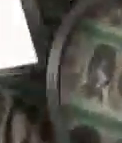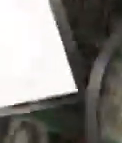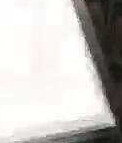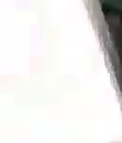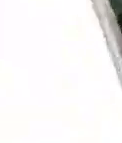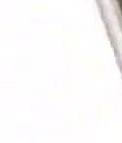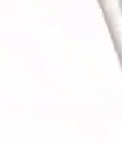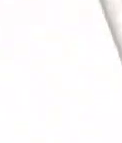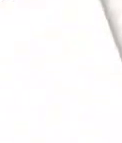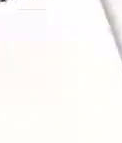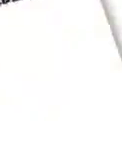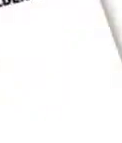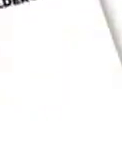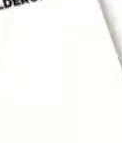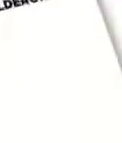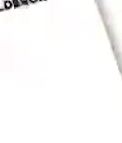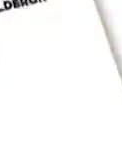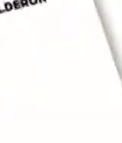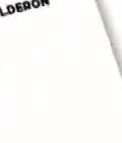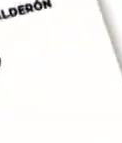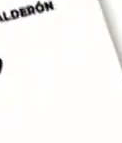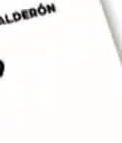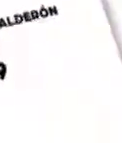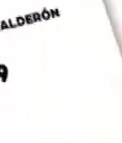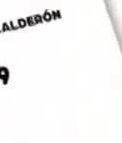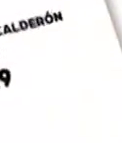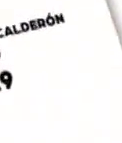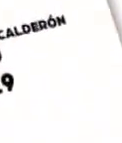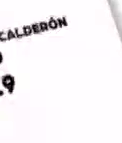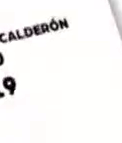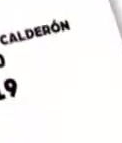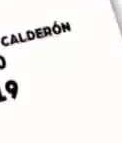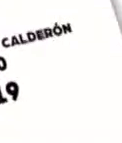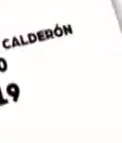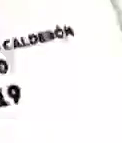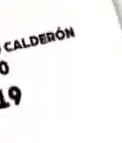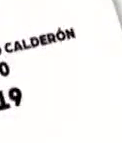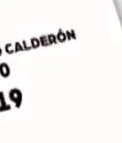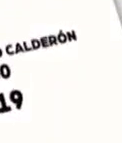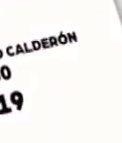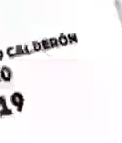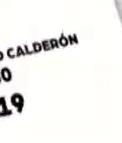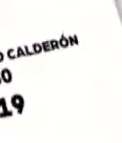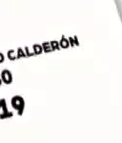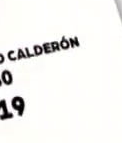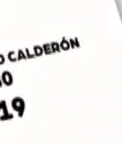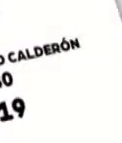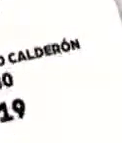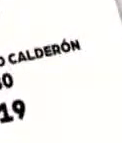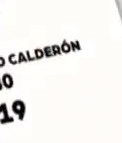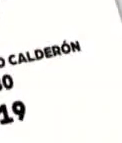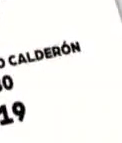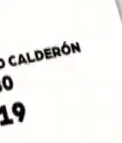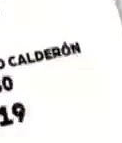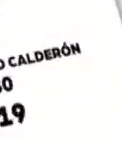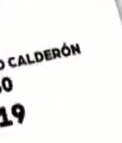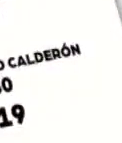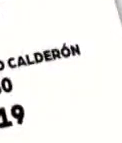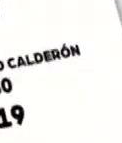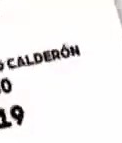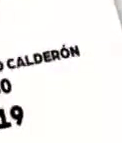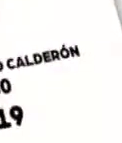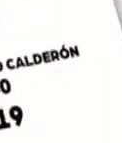Ayudemos a Gabrielito. Tiene 10 años y fue diagnosticado con leucemia. Se encuentra en la clínica de Solca y necesita